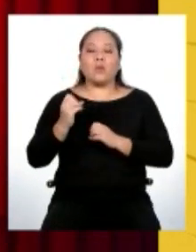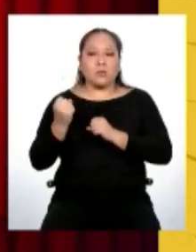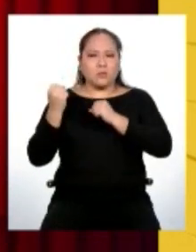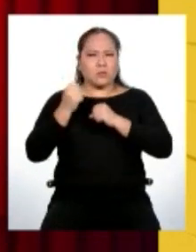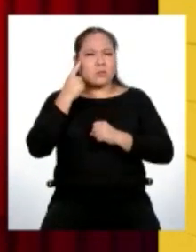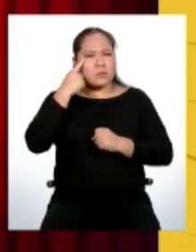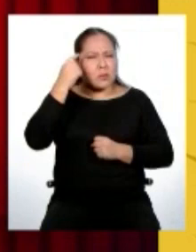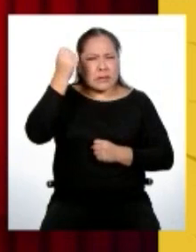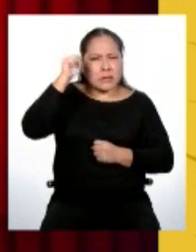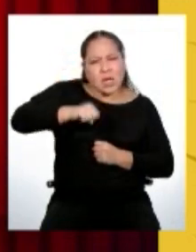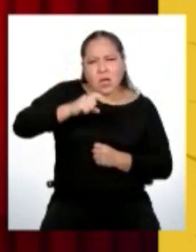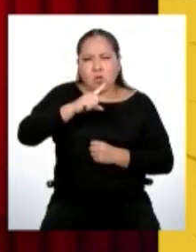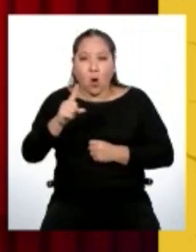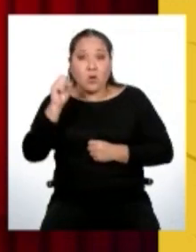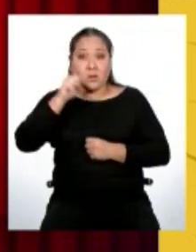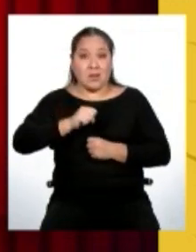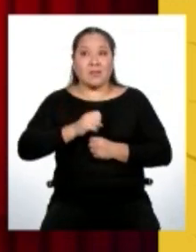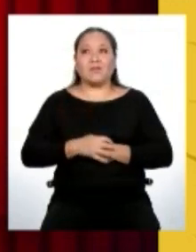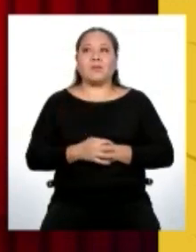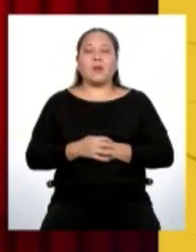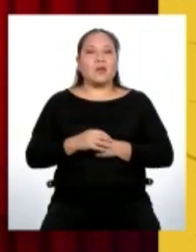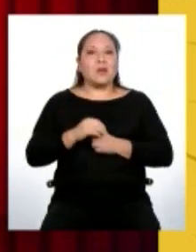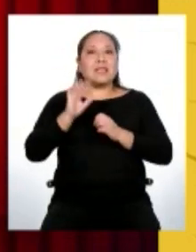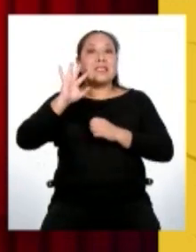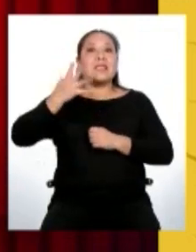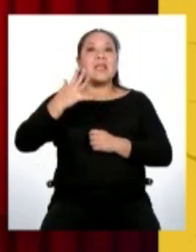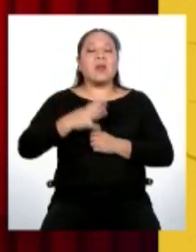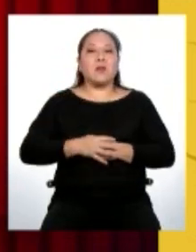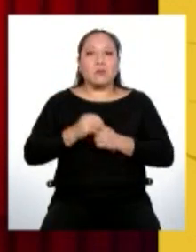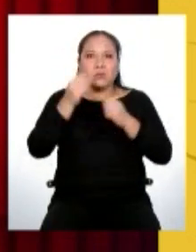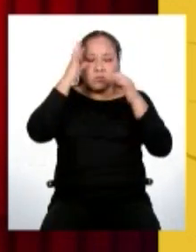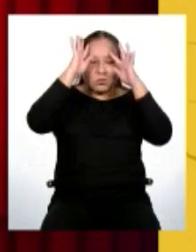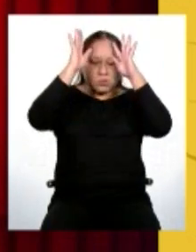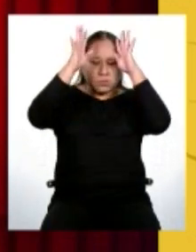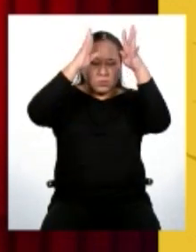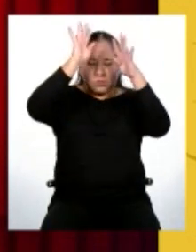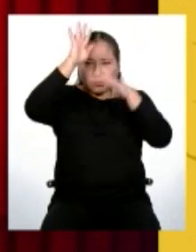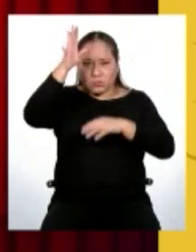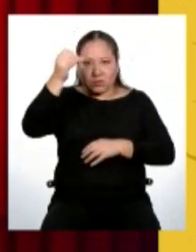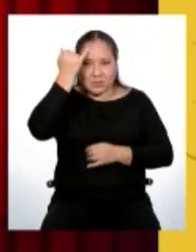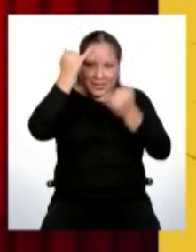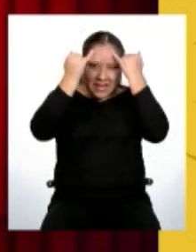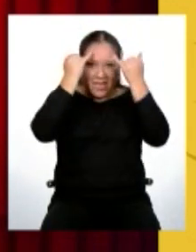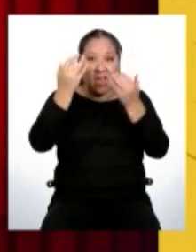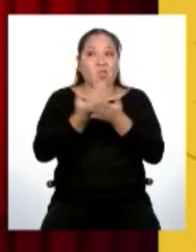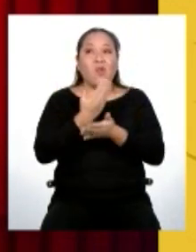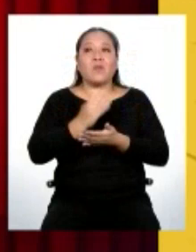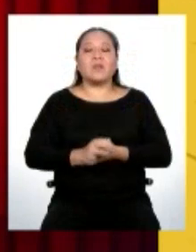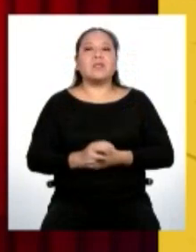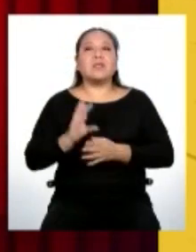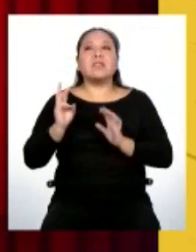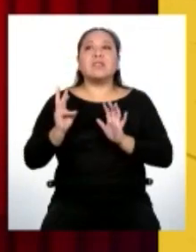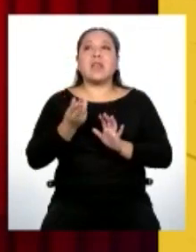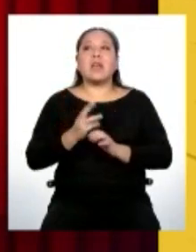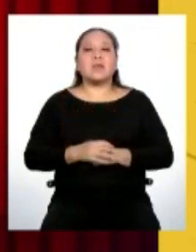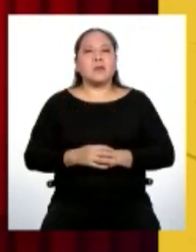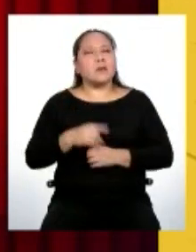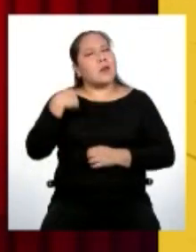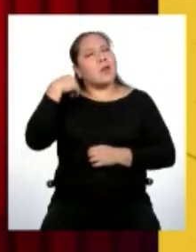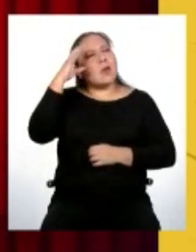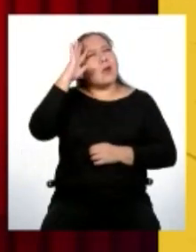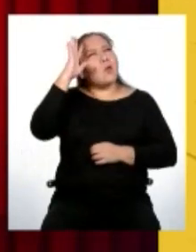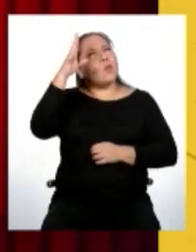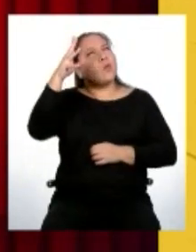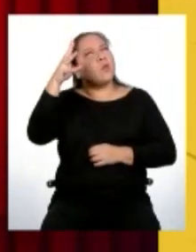crítica. 5. Despierta tu creatividad. 6. Promueve el pensamiento abstracto. Y